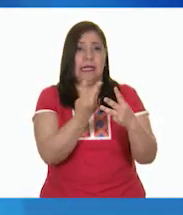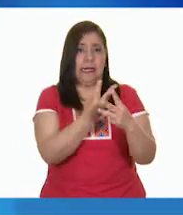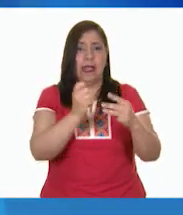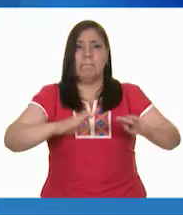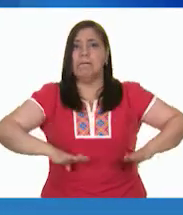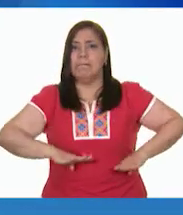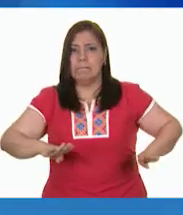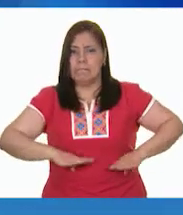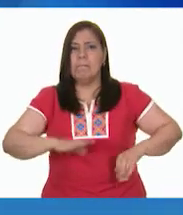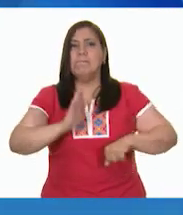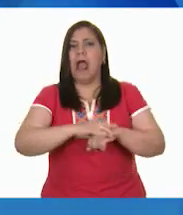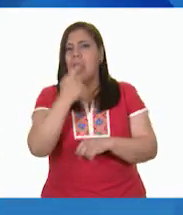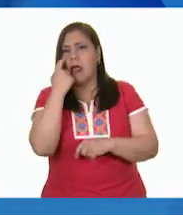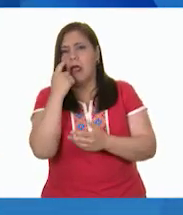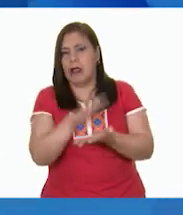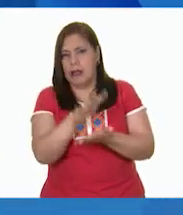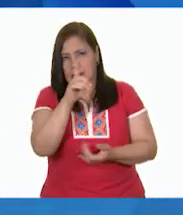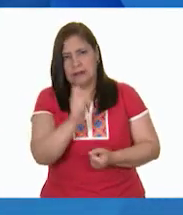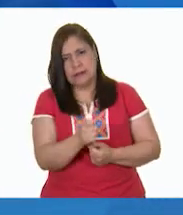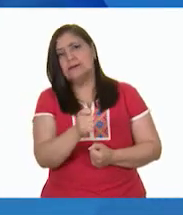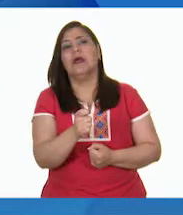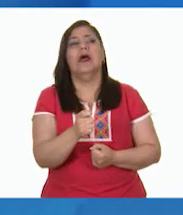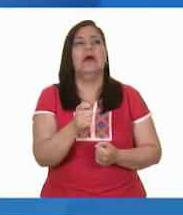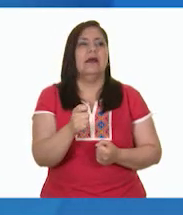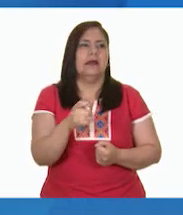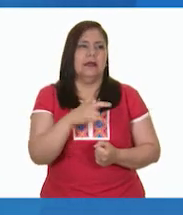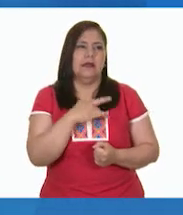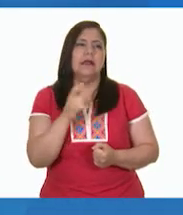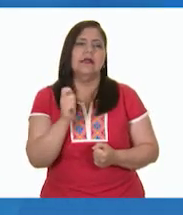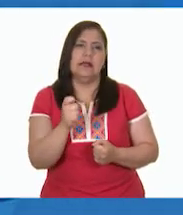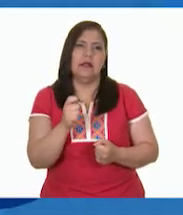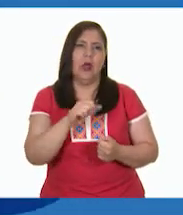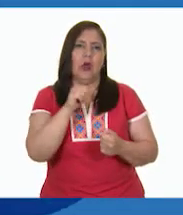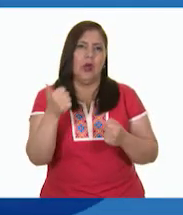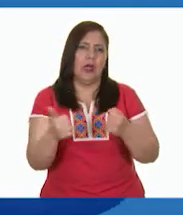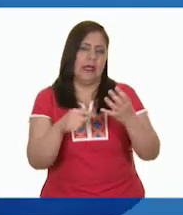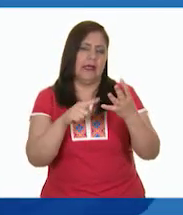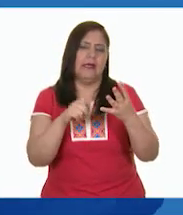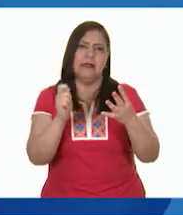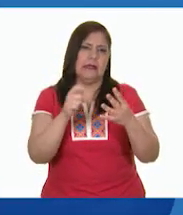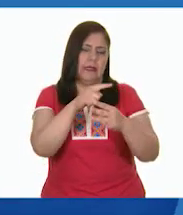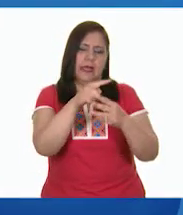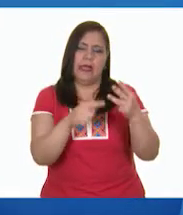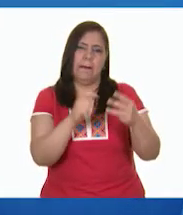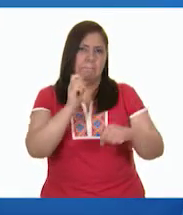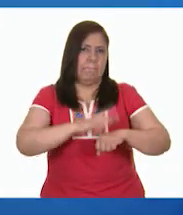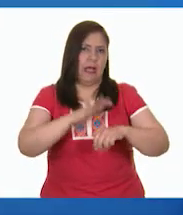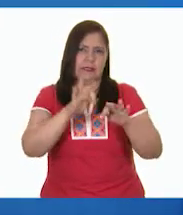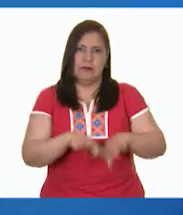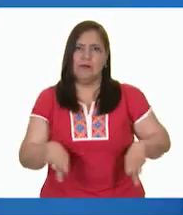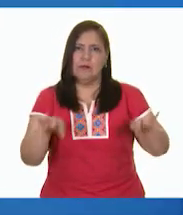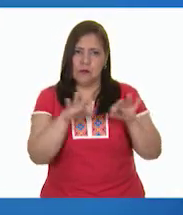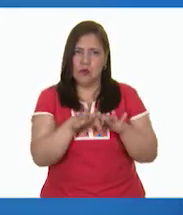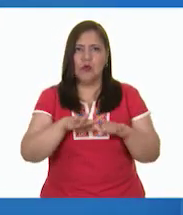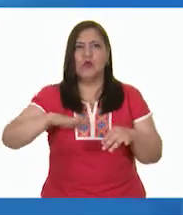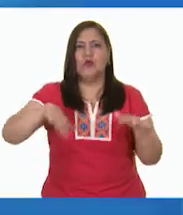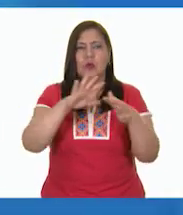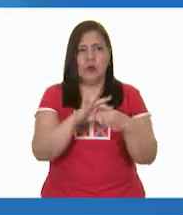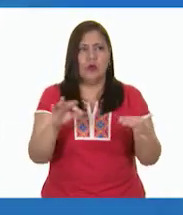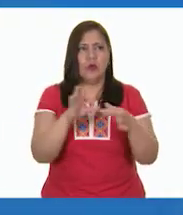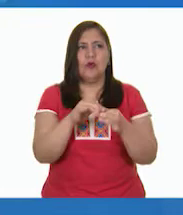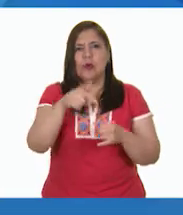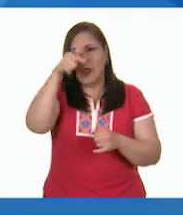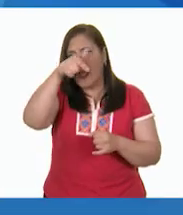agregación más importantes. Existen otros, pero en este momento estos son los tres más importantes, que son los que nos